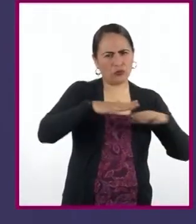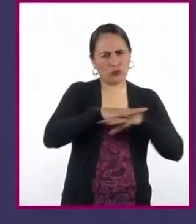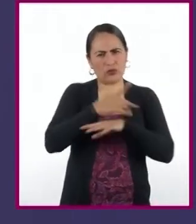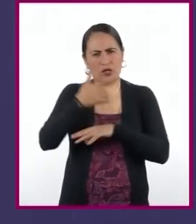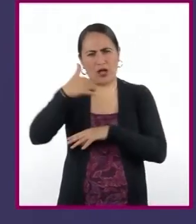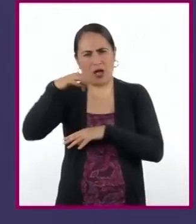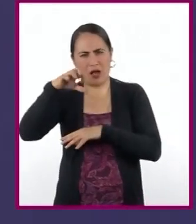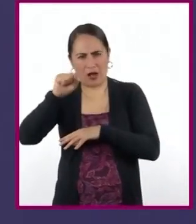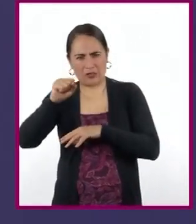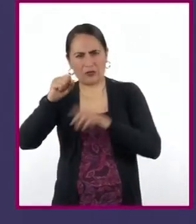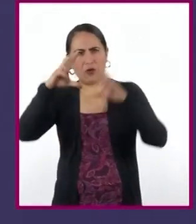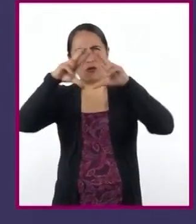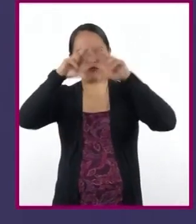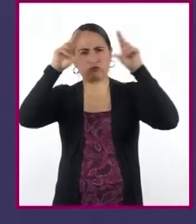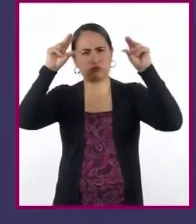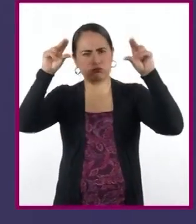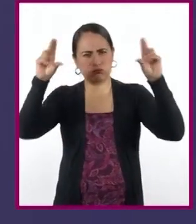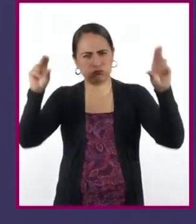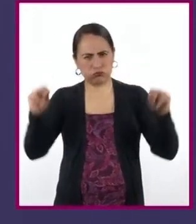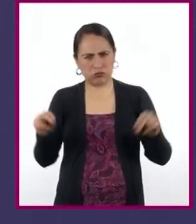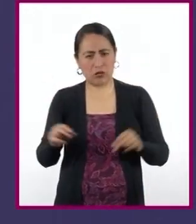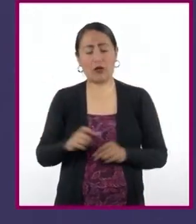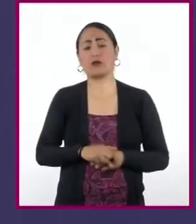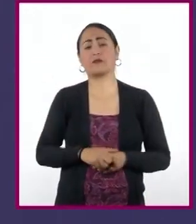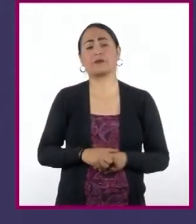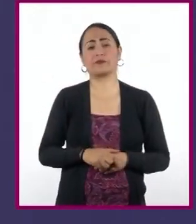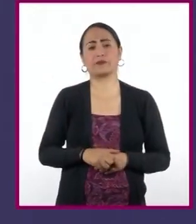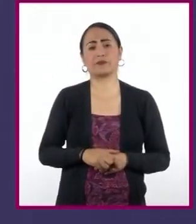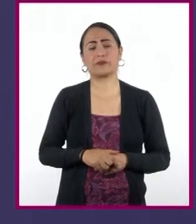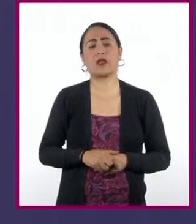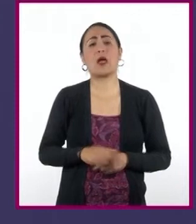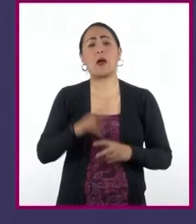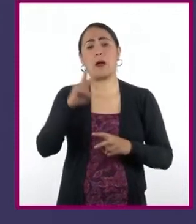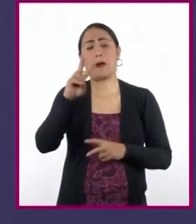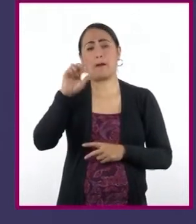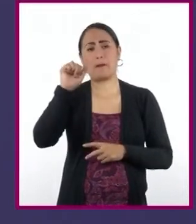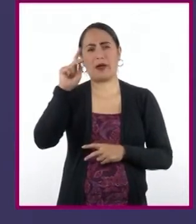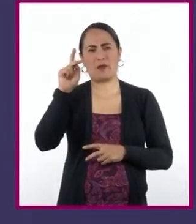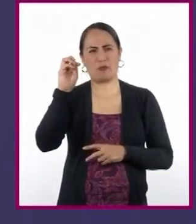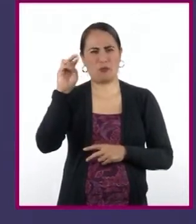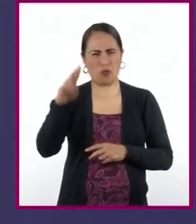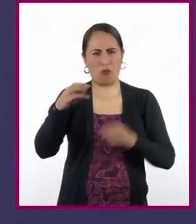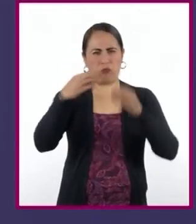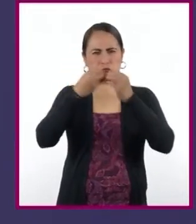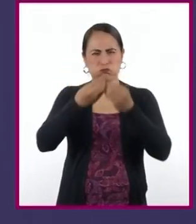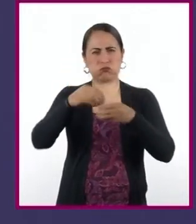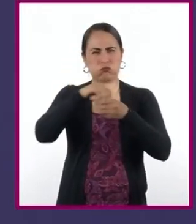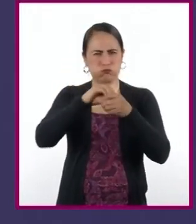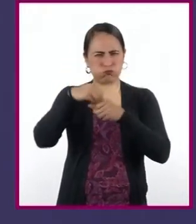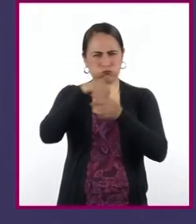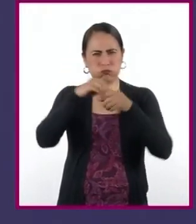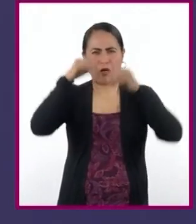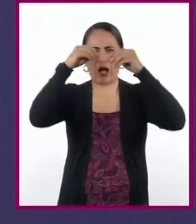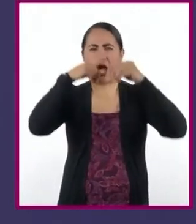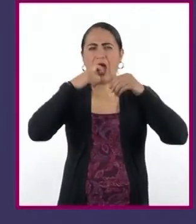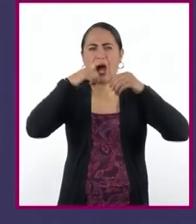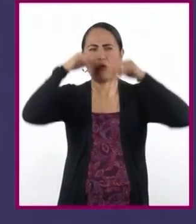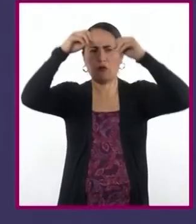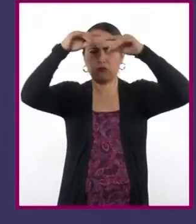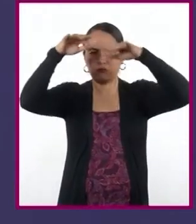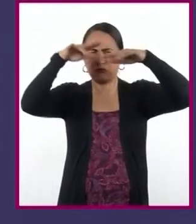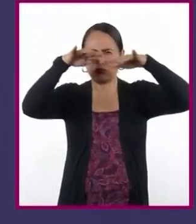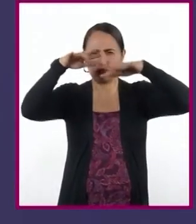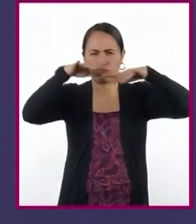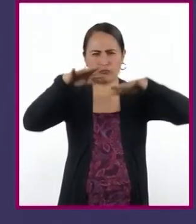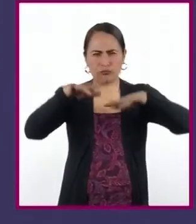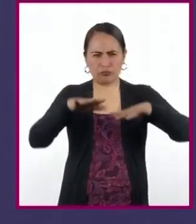y forma las nubes. Cuando hay demasiado vapor de agua en las nubes, el agua se precipita y cae al suelo en